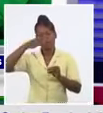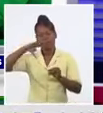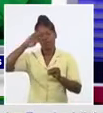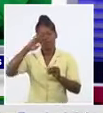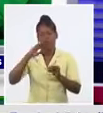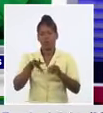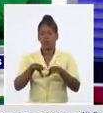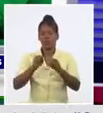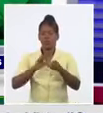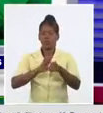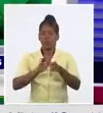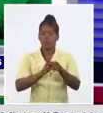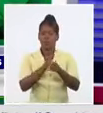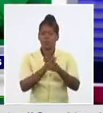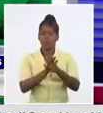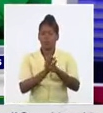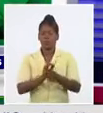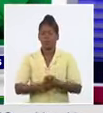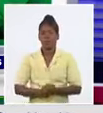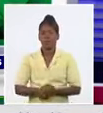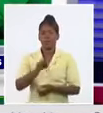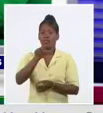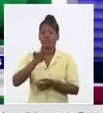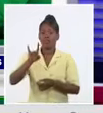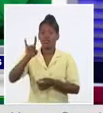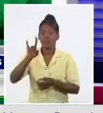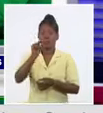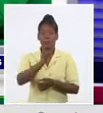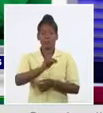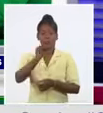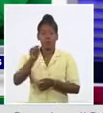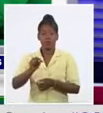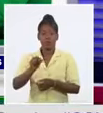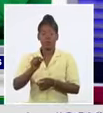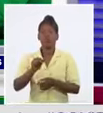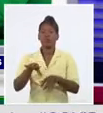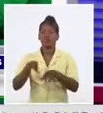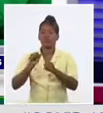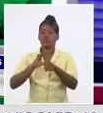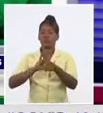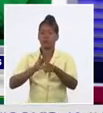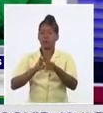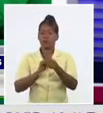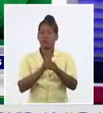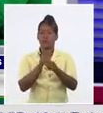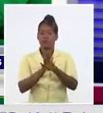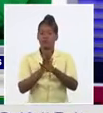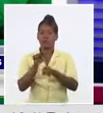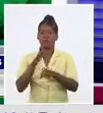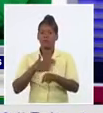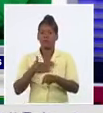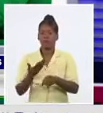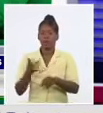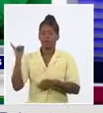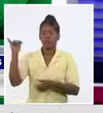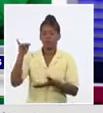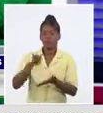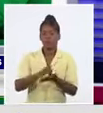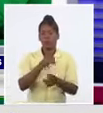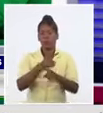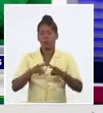Y se diagnostican 19 personas con COVID-19 consideradas importados, que